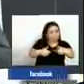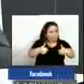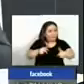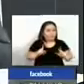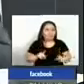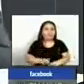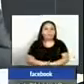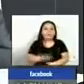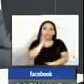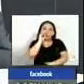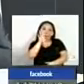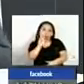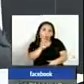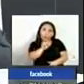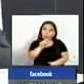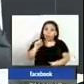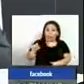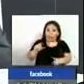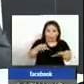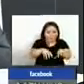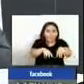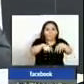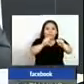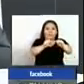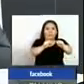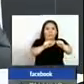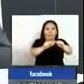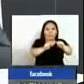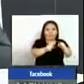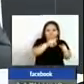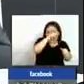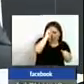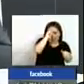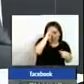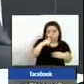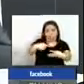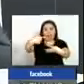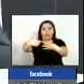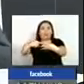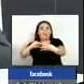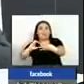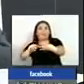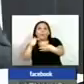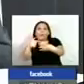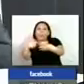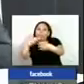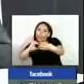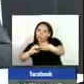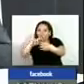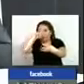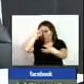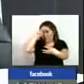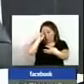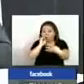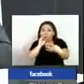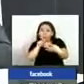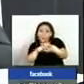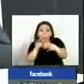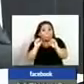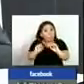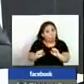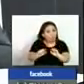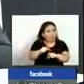Incluso le llamaron suspensión de contratos según el Código de Trabajo, que la suspensión puede ser temporal o